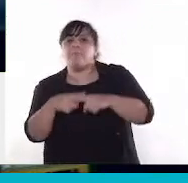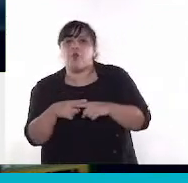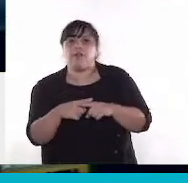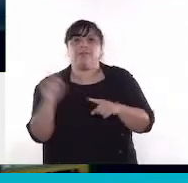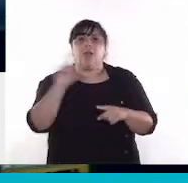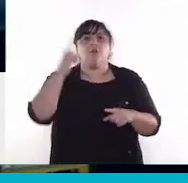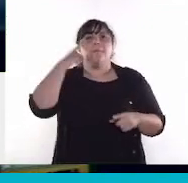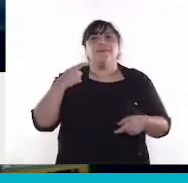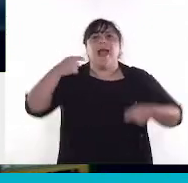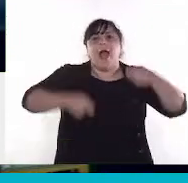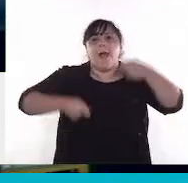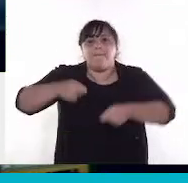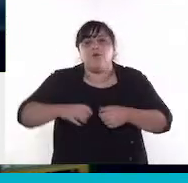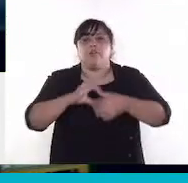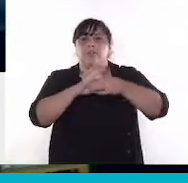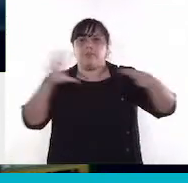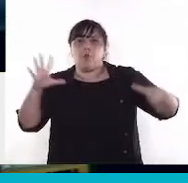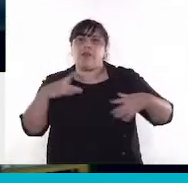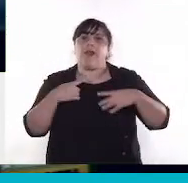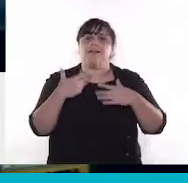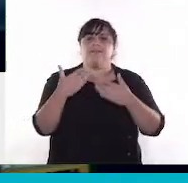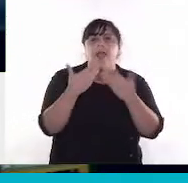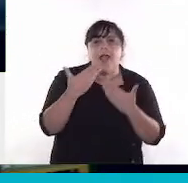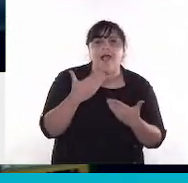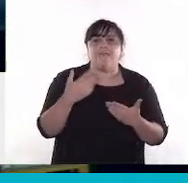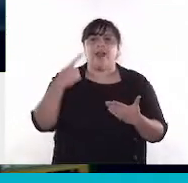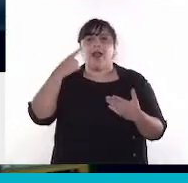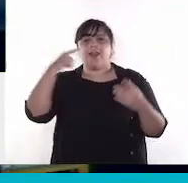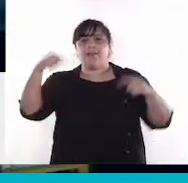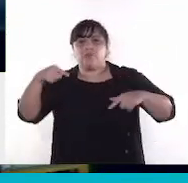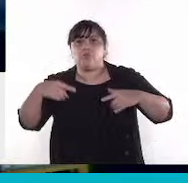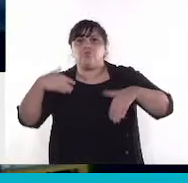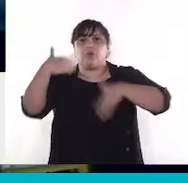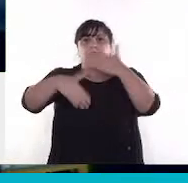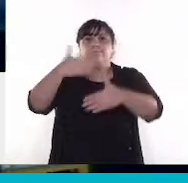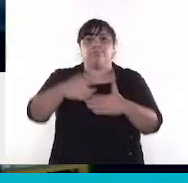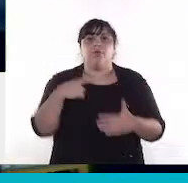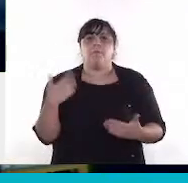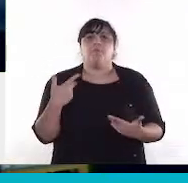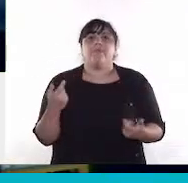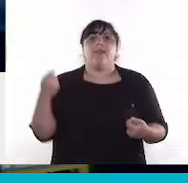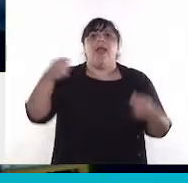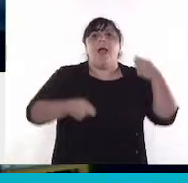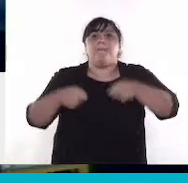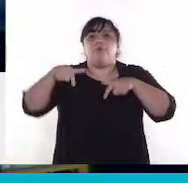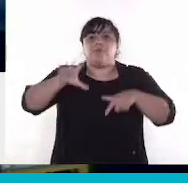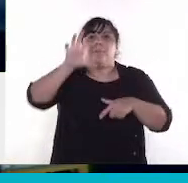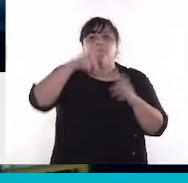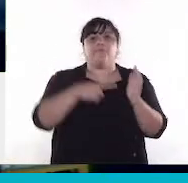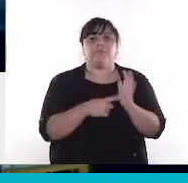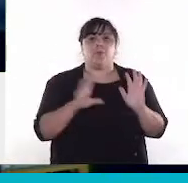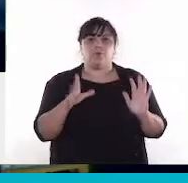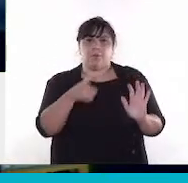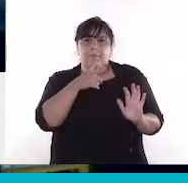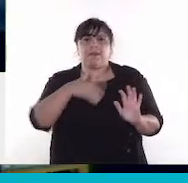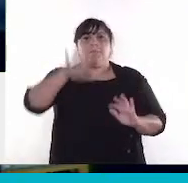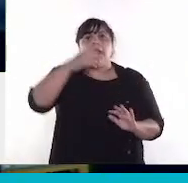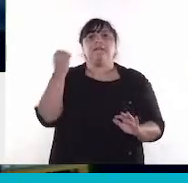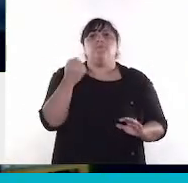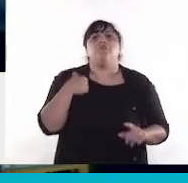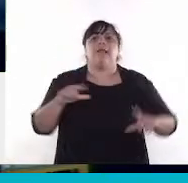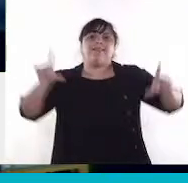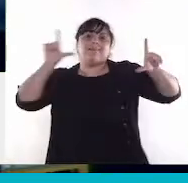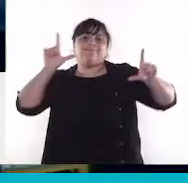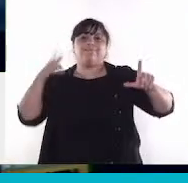la democracia, a la institucionalidad y a lo que le podamos aportar a esta provincia de Buenos Aires en materia de compromiso.